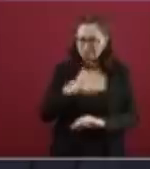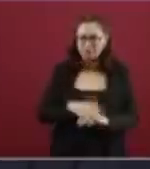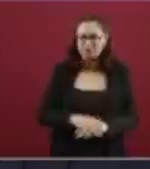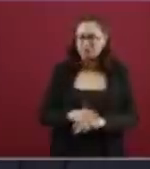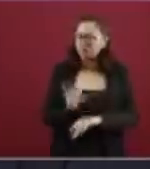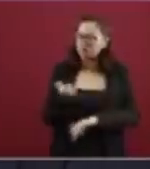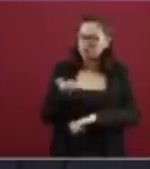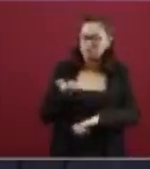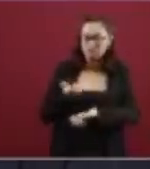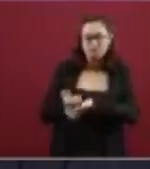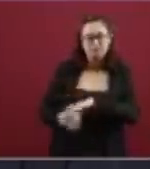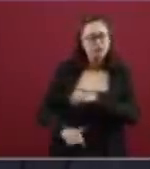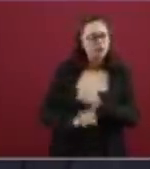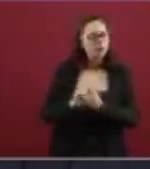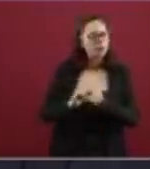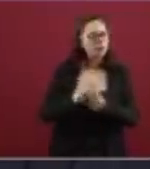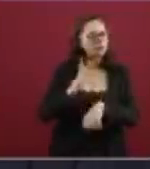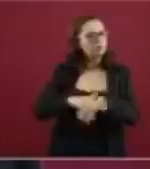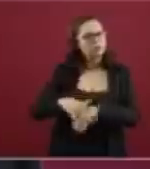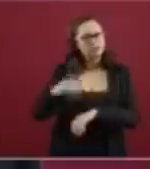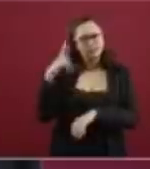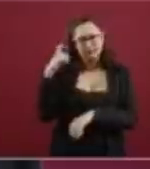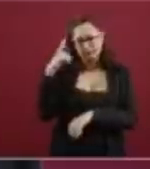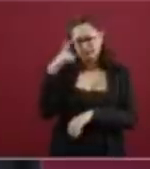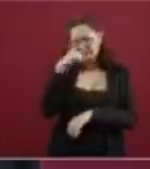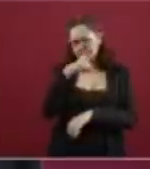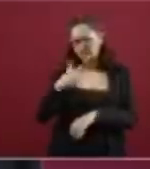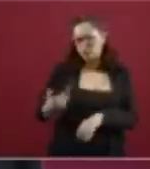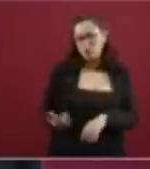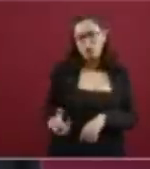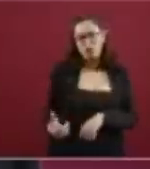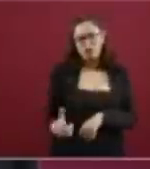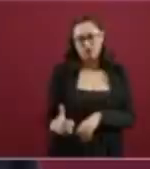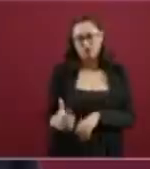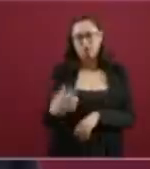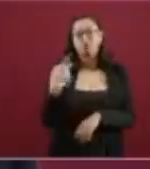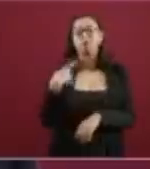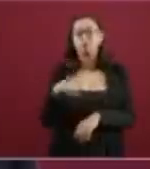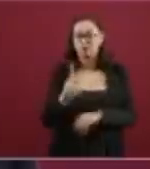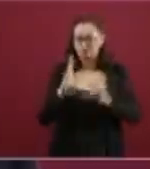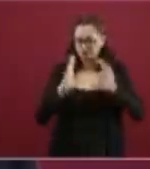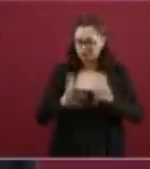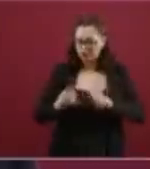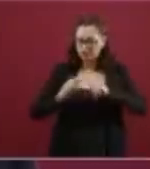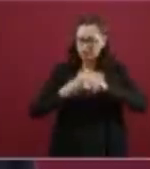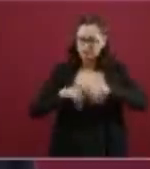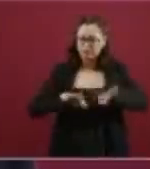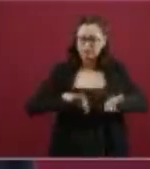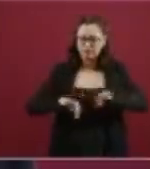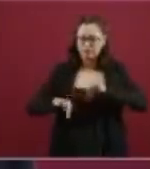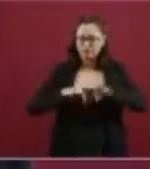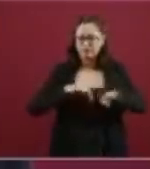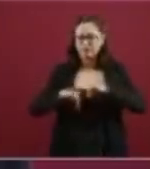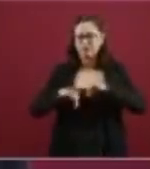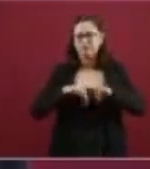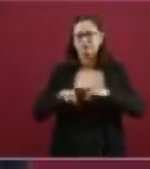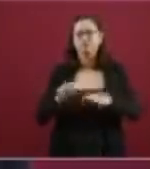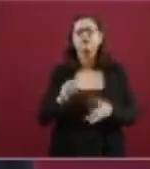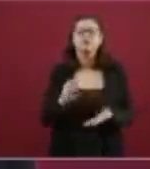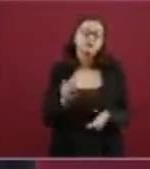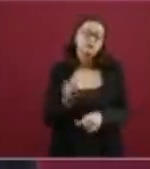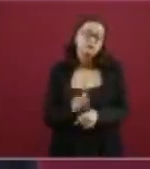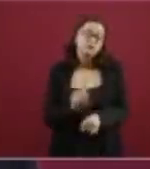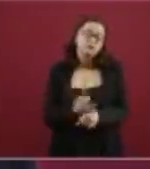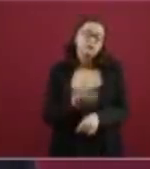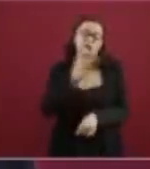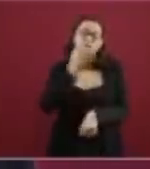estados donde tenemos más dificultad es Guanajuato, pero ya estamos trabajando en eso. Eso es lo que le puedo decir a